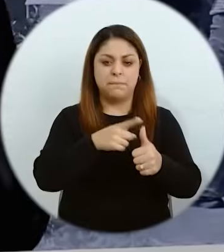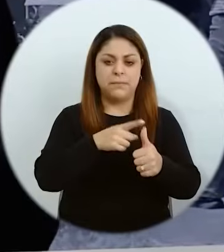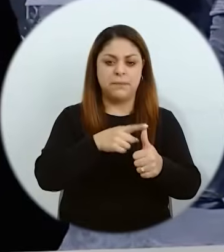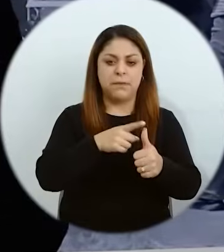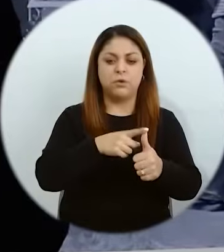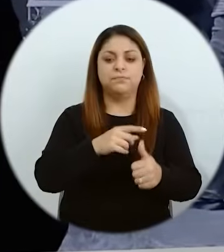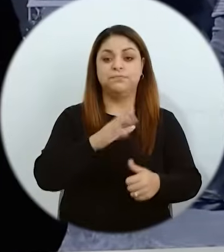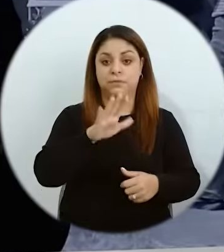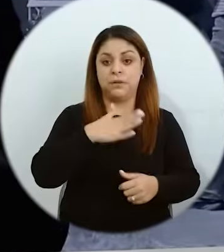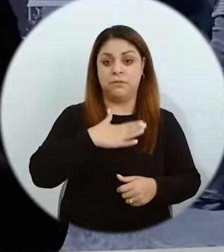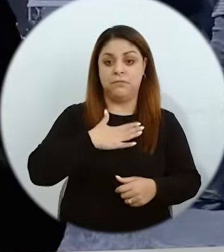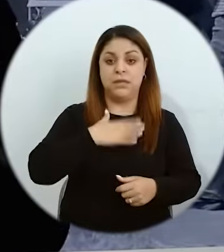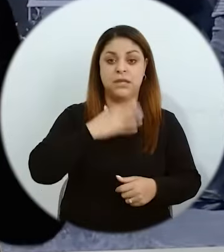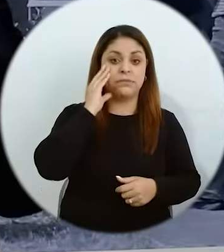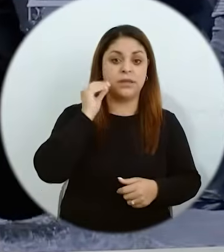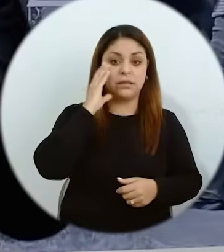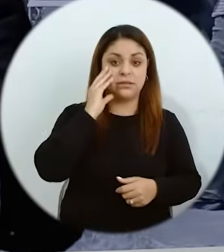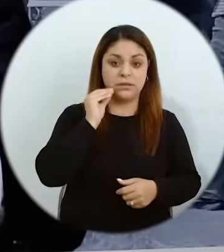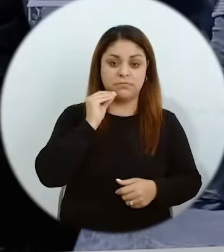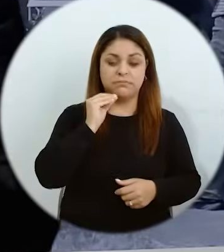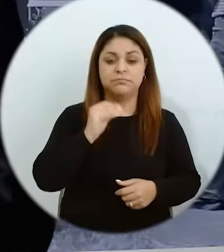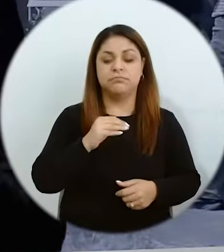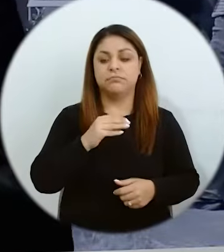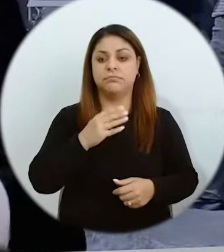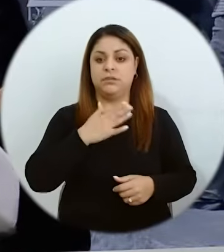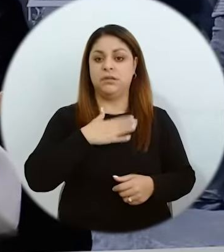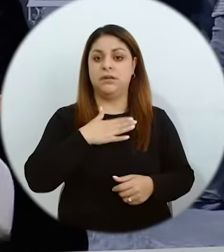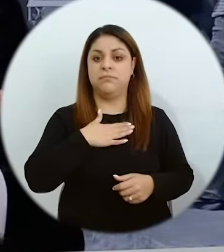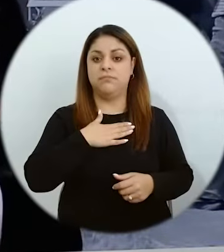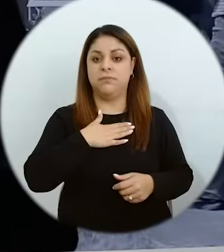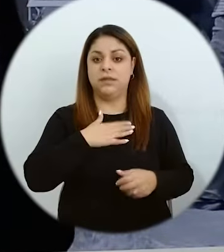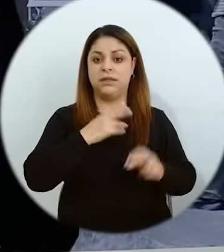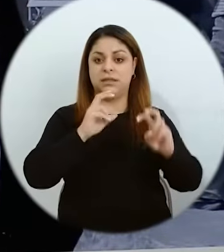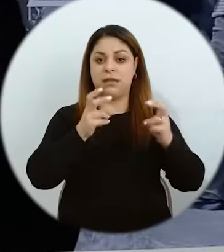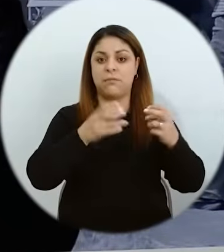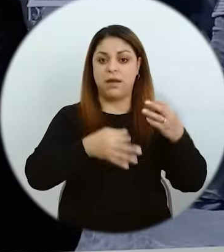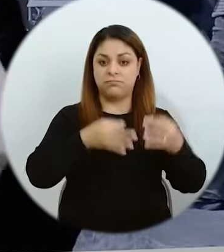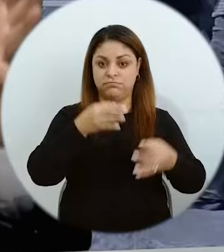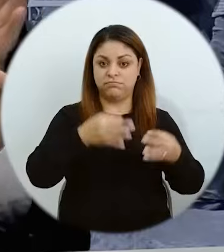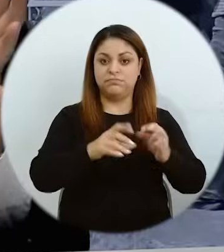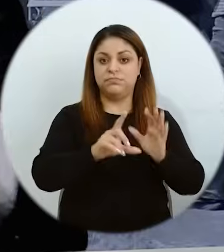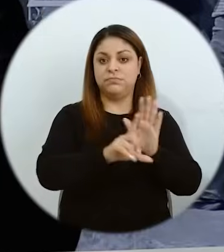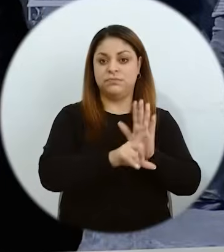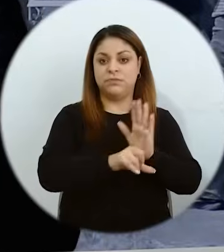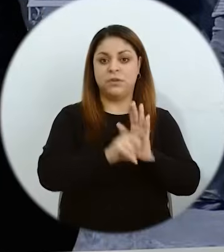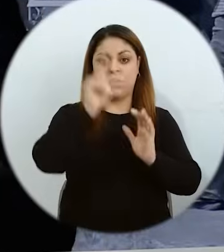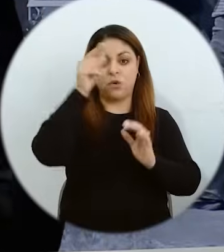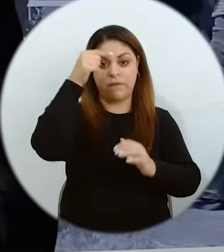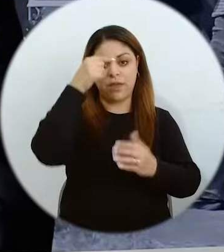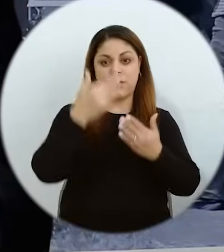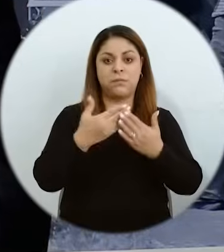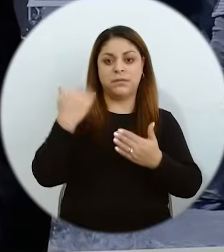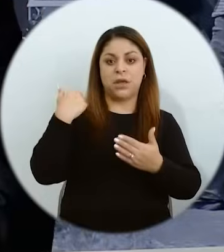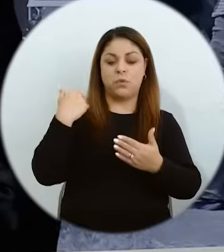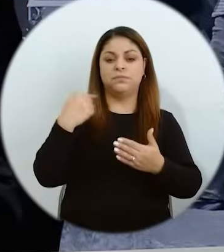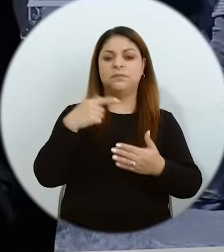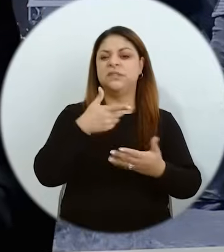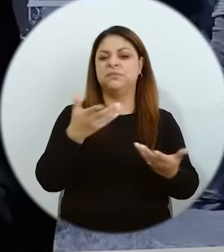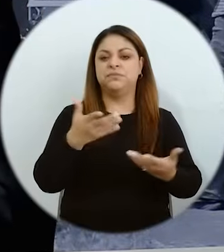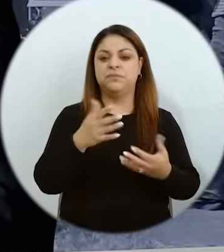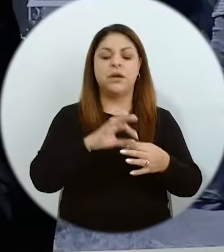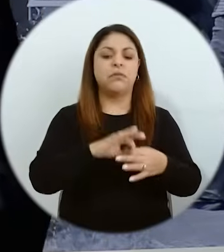lugar, debo señalar, en mi experiencia, en la legislatura pasada, el gobierno